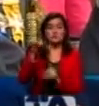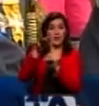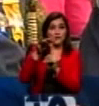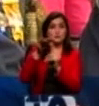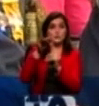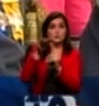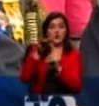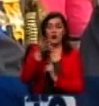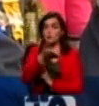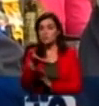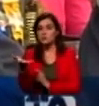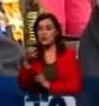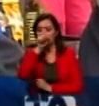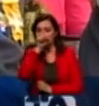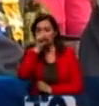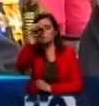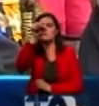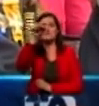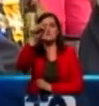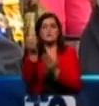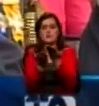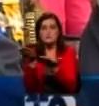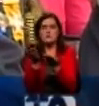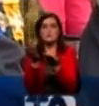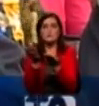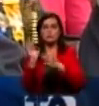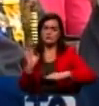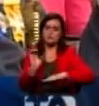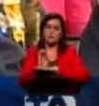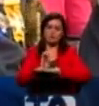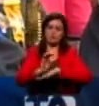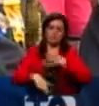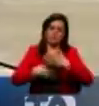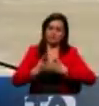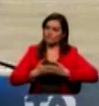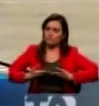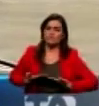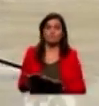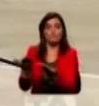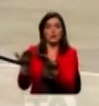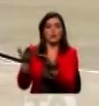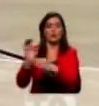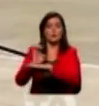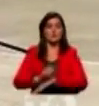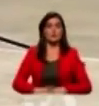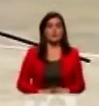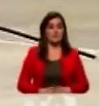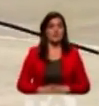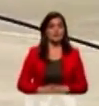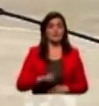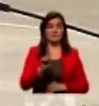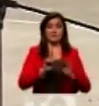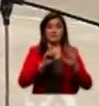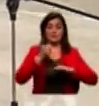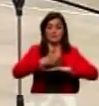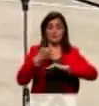especial, porque tienen por vocación el servicio, el dar todo por la patria. Y con el ascenso de 6